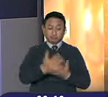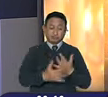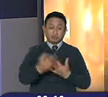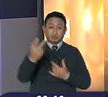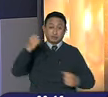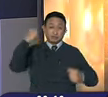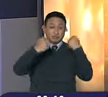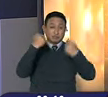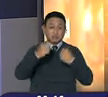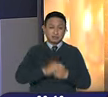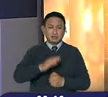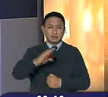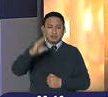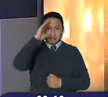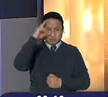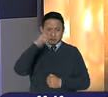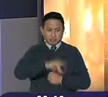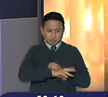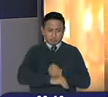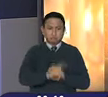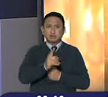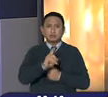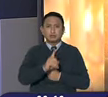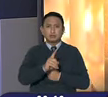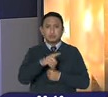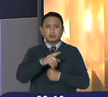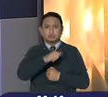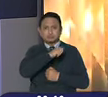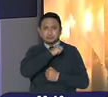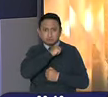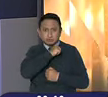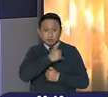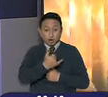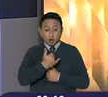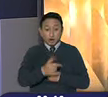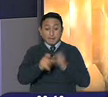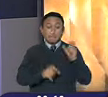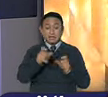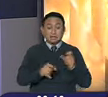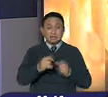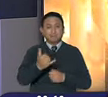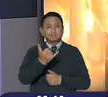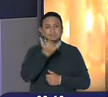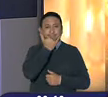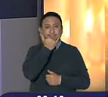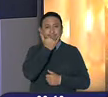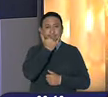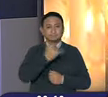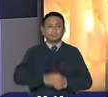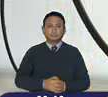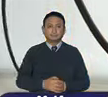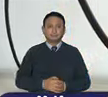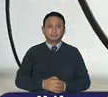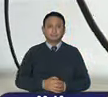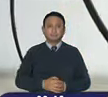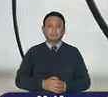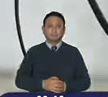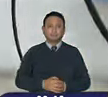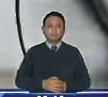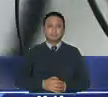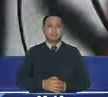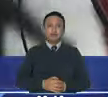La policía desmintió que eran delincuentes, peor, secuestradores. En esta oportunidad la comunidad se equivocó. Que los